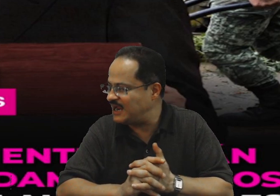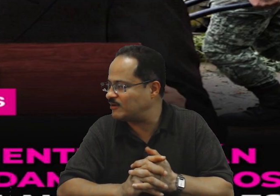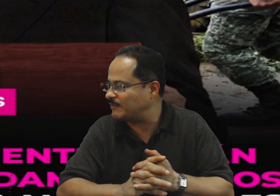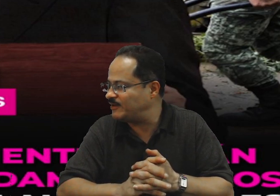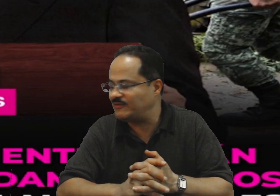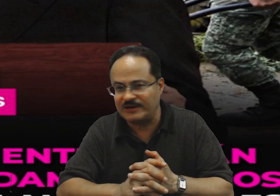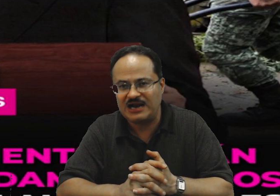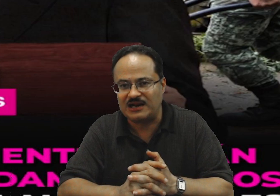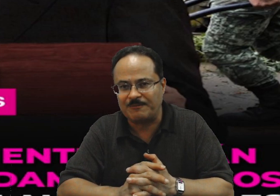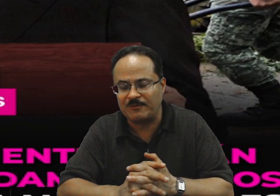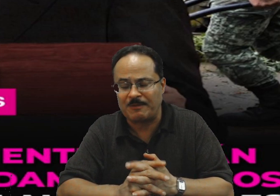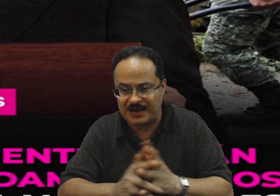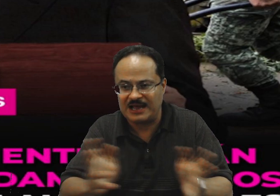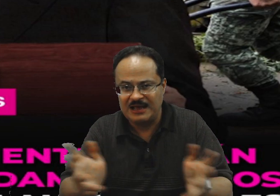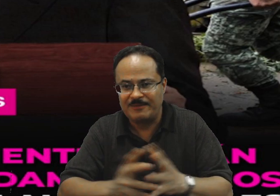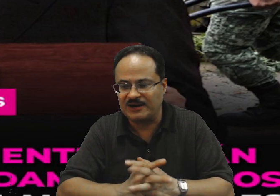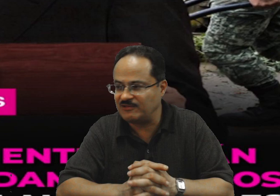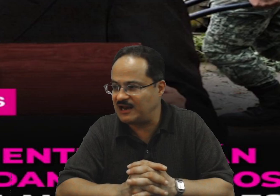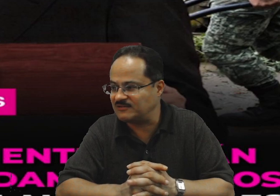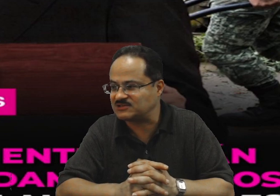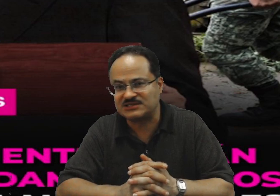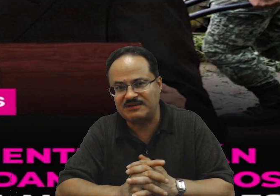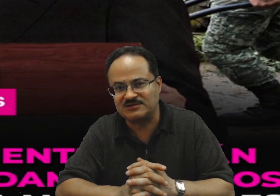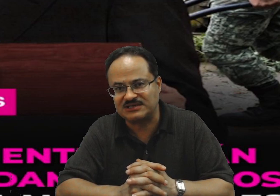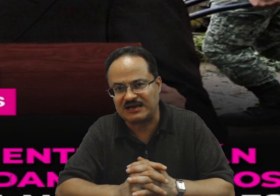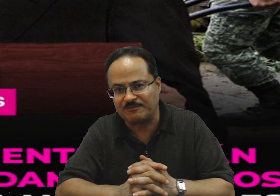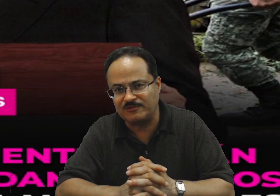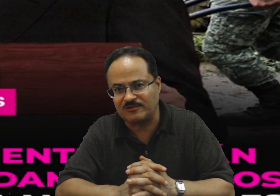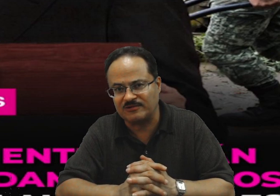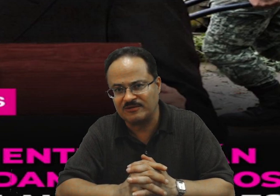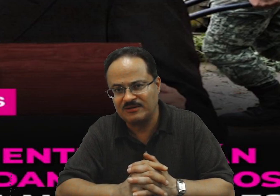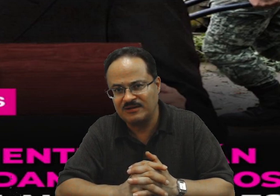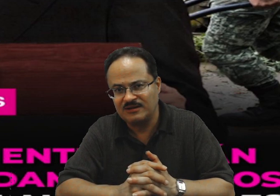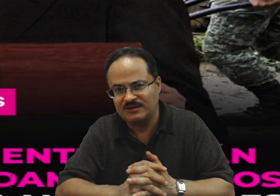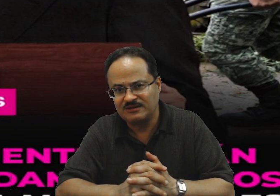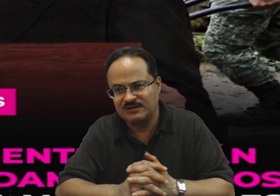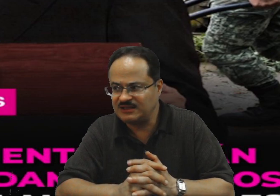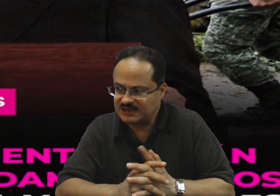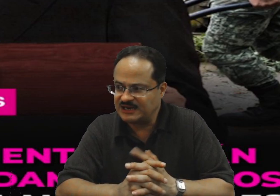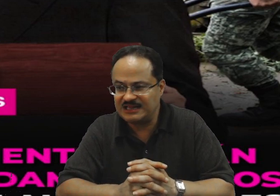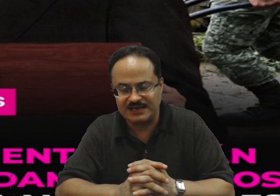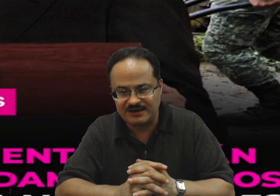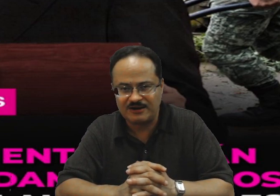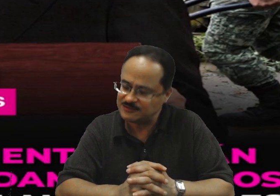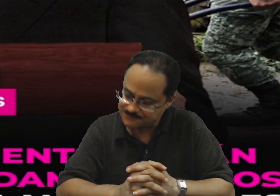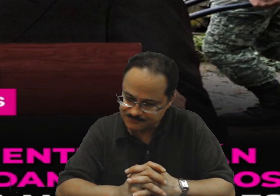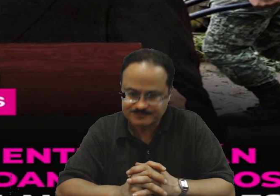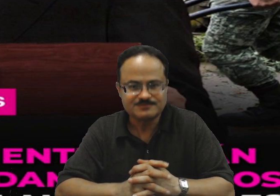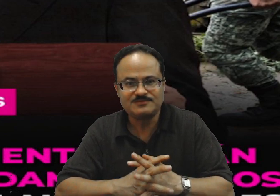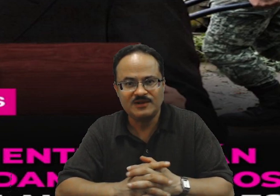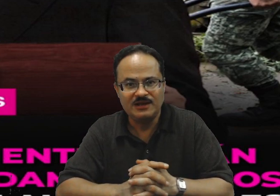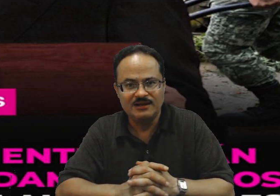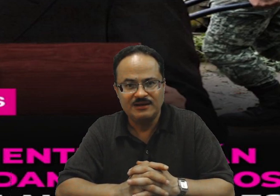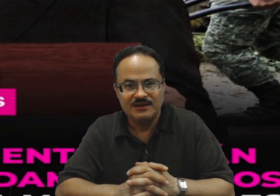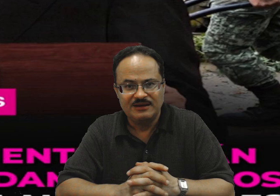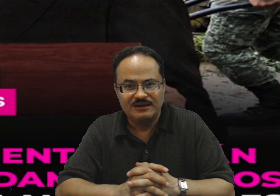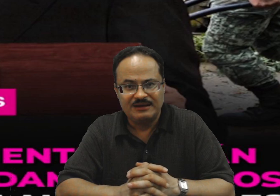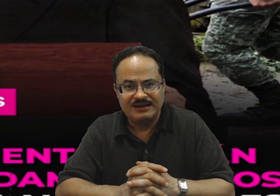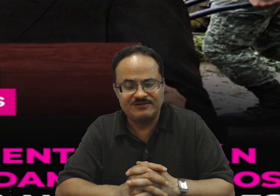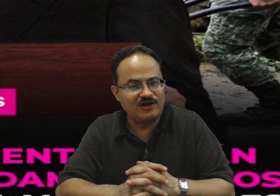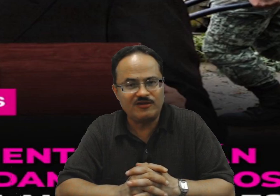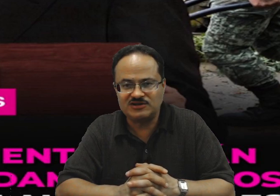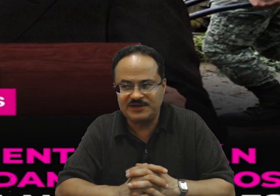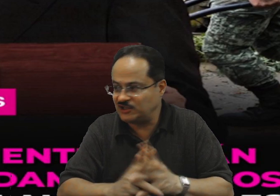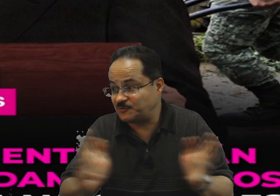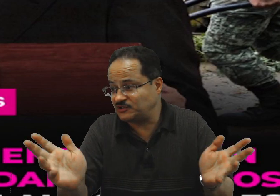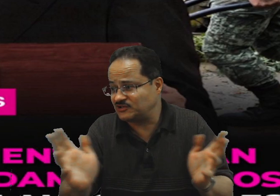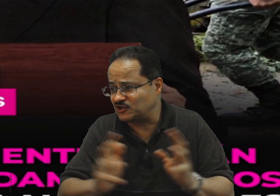apoyar lo que puedan donar en para ayudar a nuestros hermanos de Acapulco y en general de Guerrero en